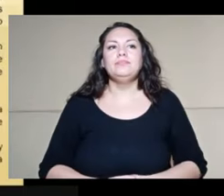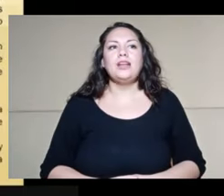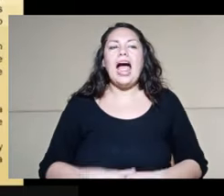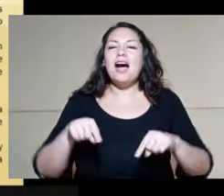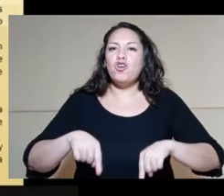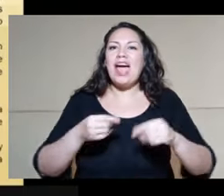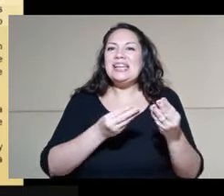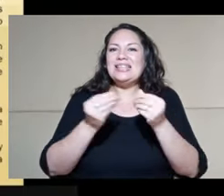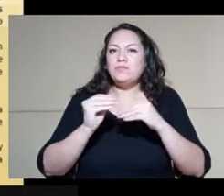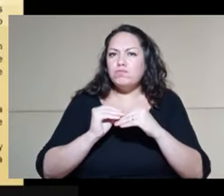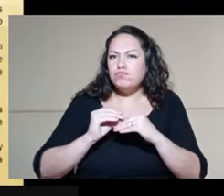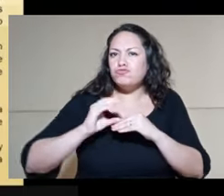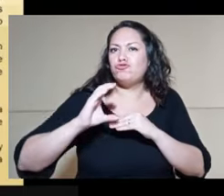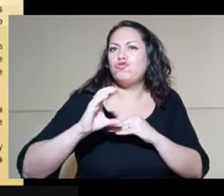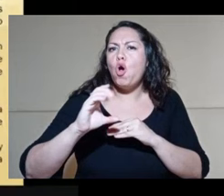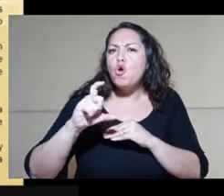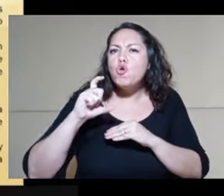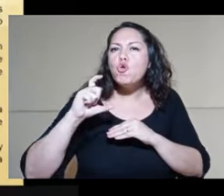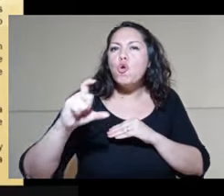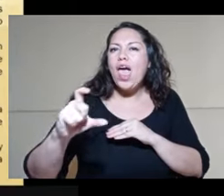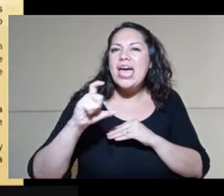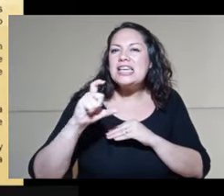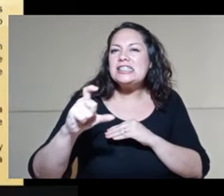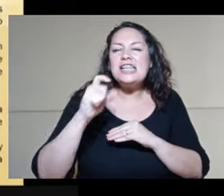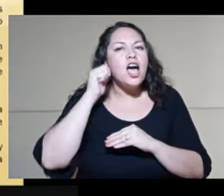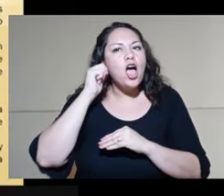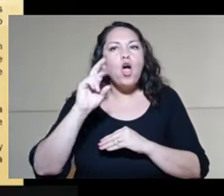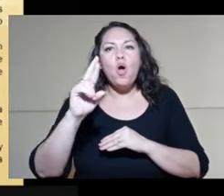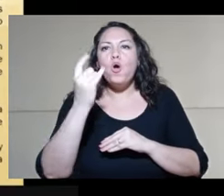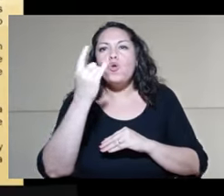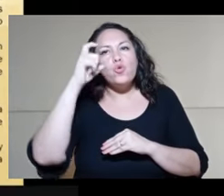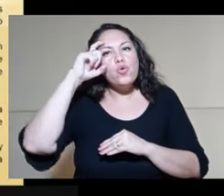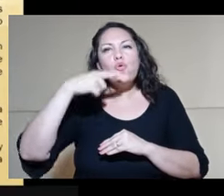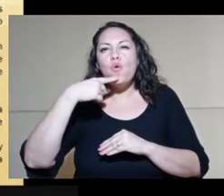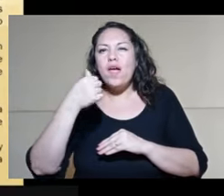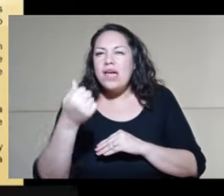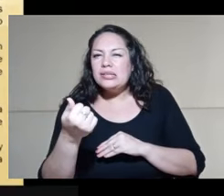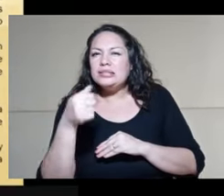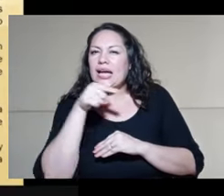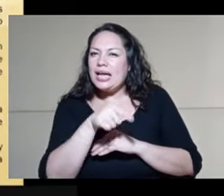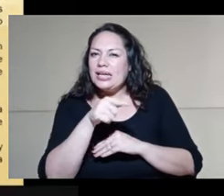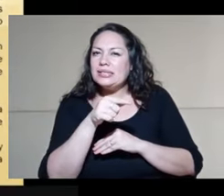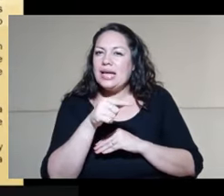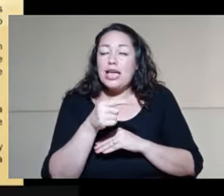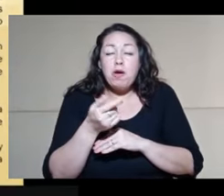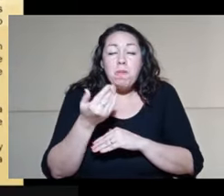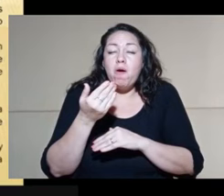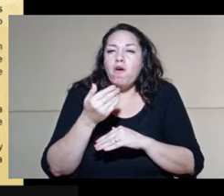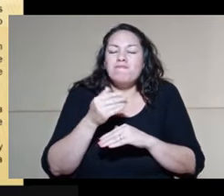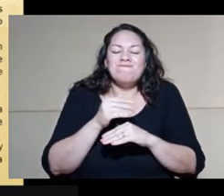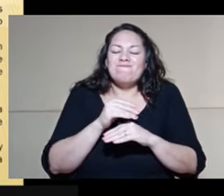Volvemos a lo que les había dicho, sensibilidad gruesa, la protopática, esa es la gruesa, es la sensibilidad más primitiva, es